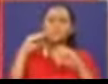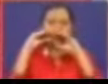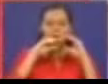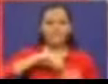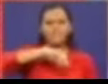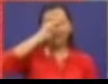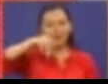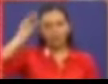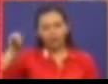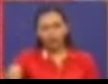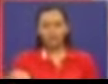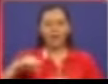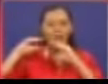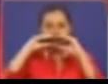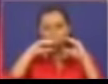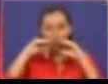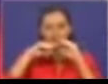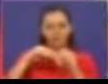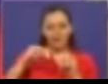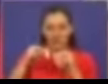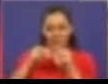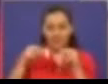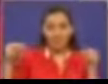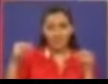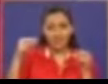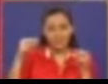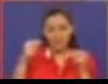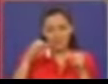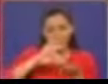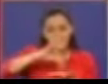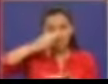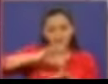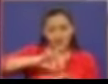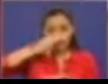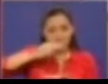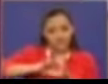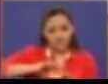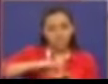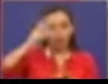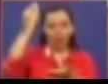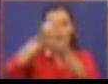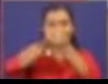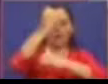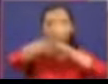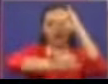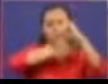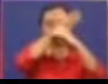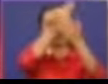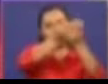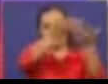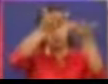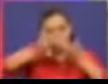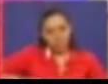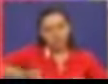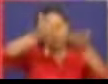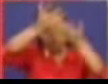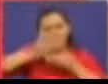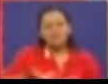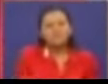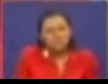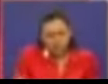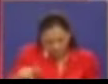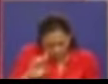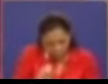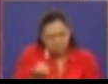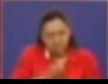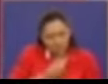importadas, como que si no pudiéramos hacer papa bastón. Ya estamos sustituyendo eso, pero eso lo demuestra en qué situación estaba el país. Con esto, todo